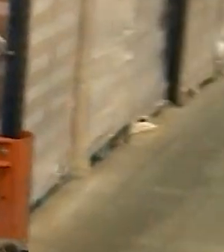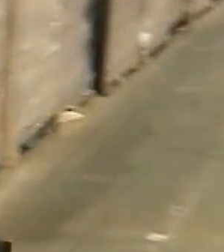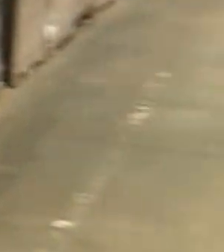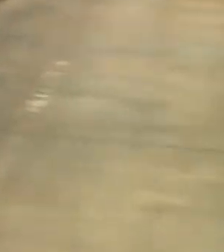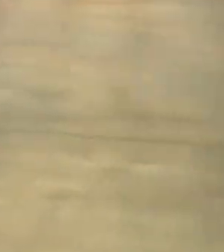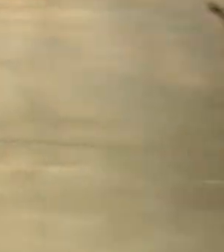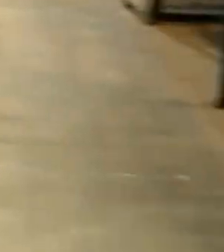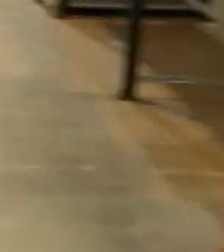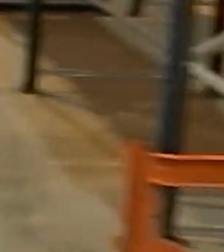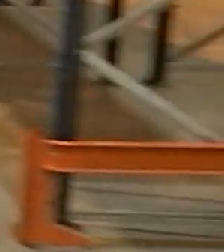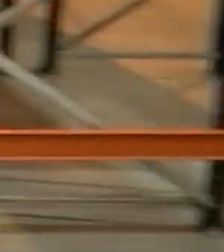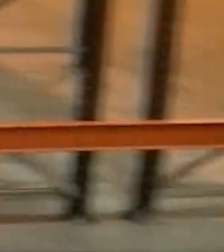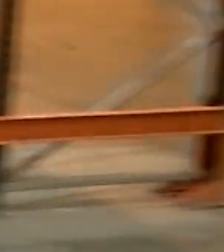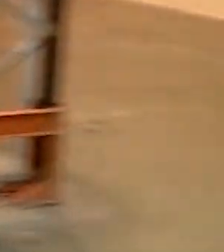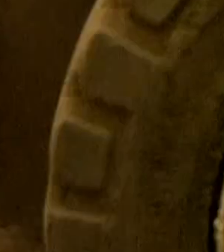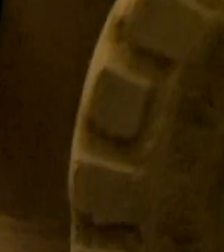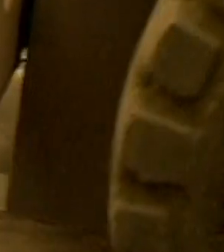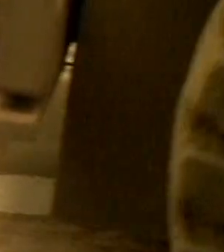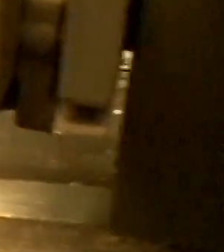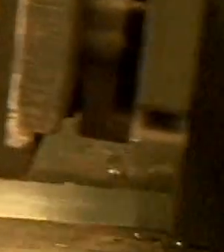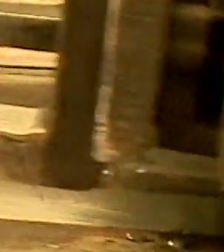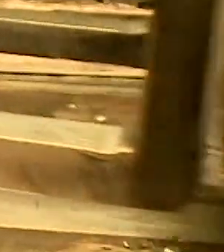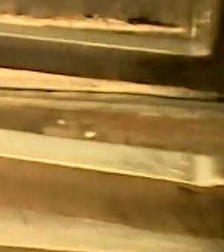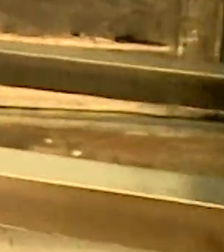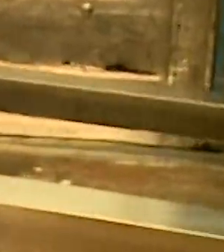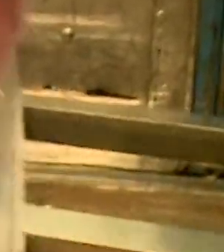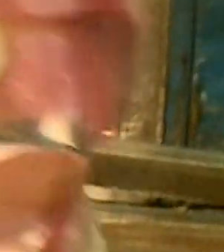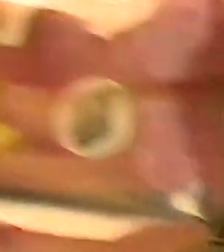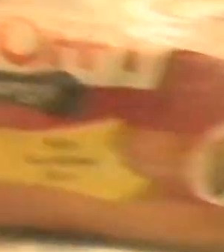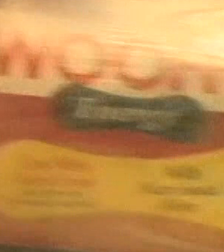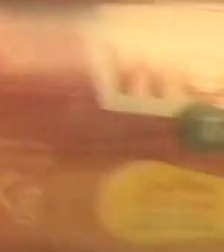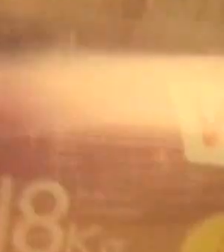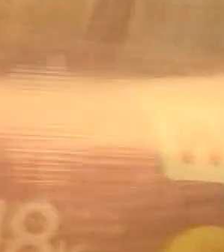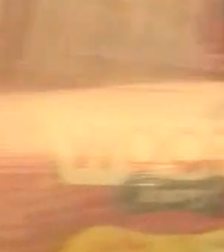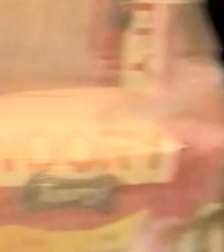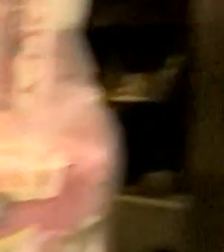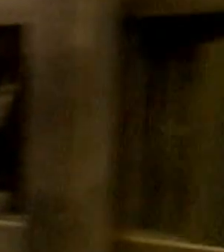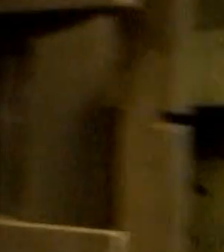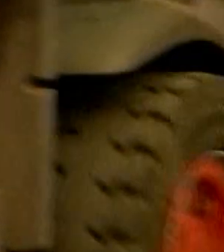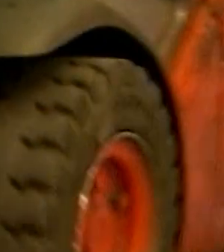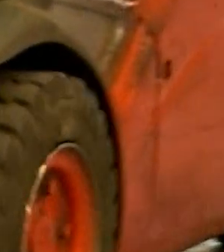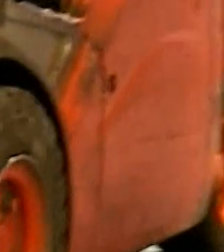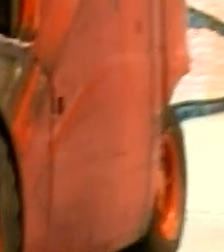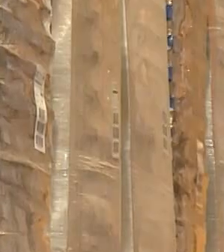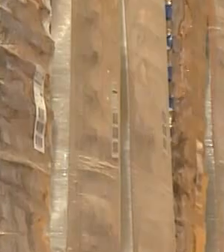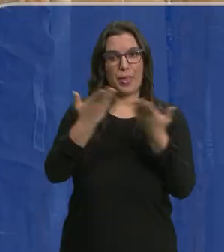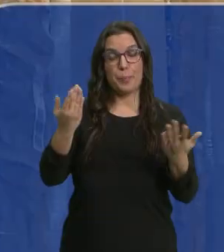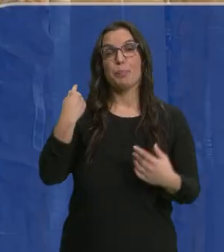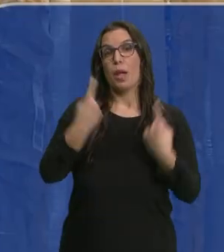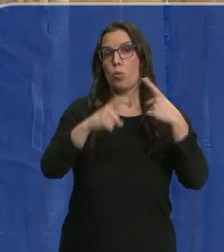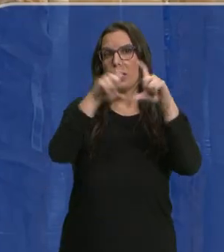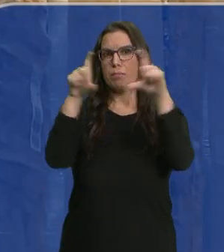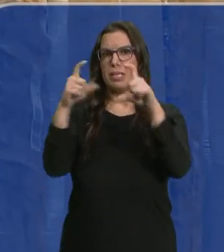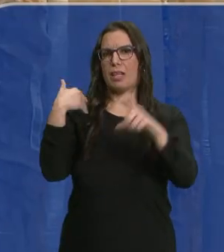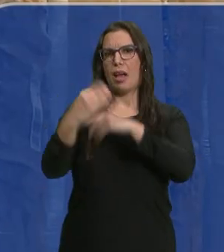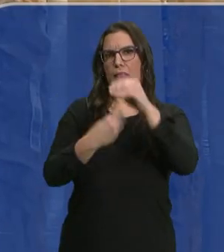mercancía que transportan. Era una de las reivindicaciones históricas del sector presente en el anterior paro. Empresas como esta ya lo venían